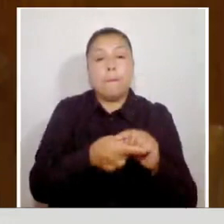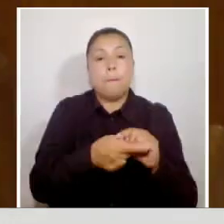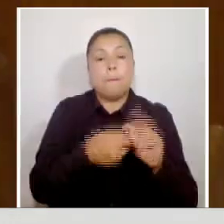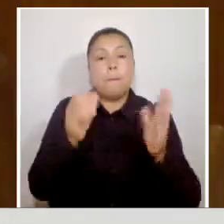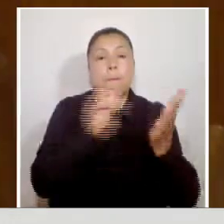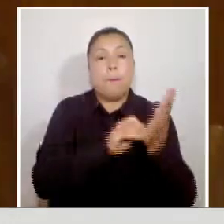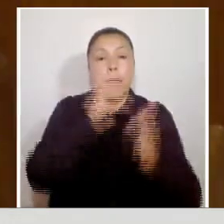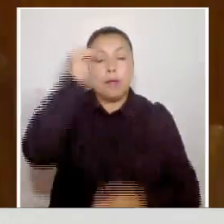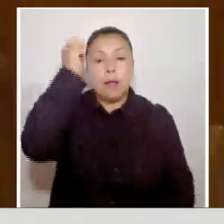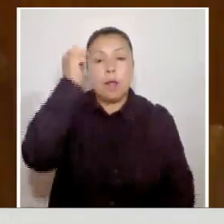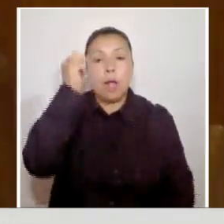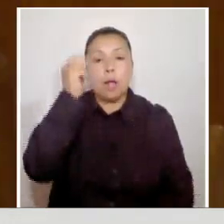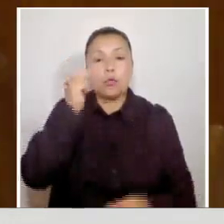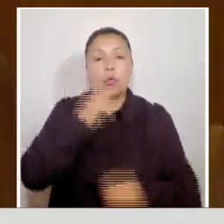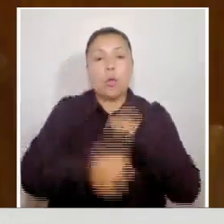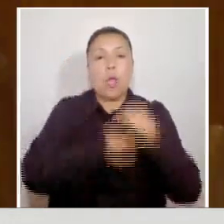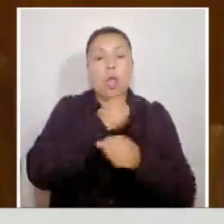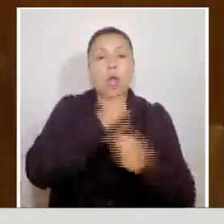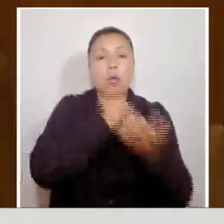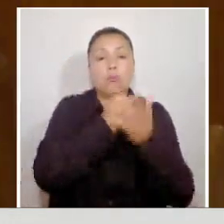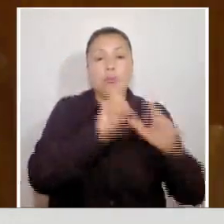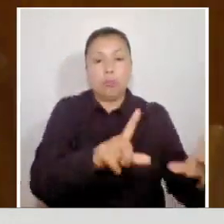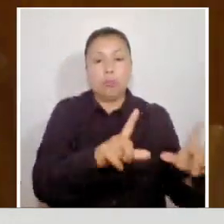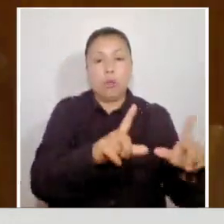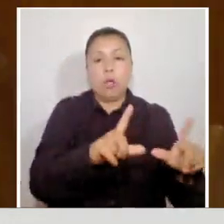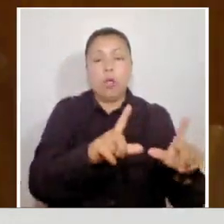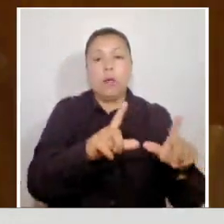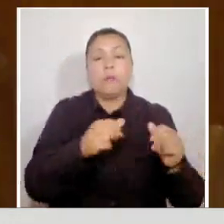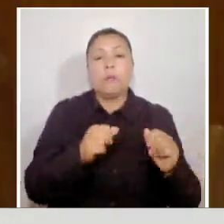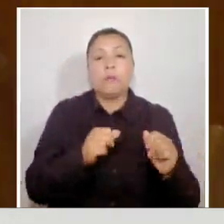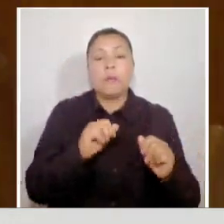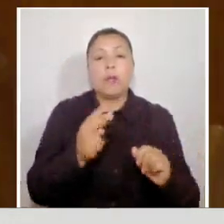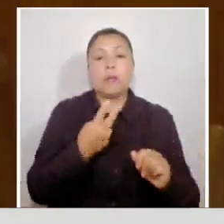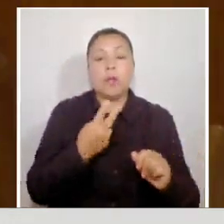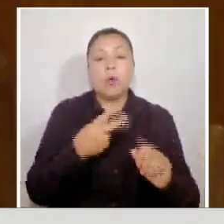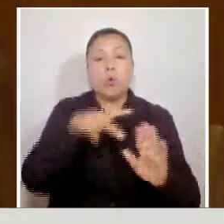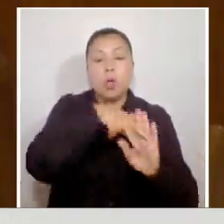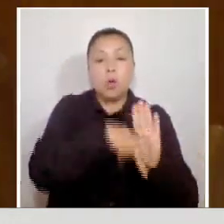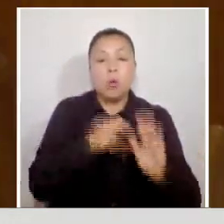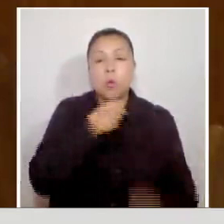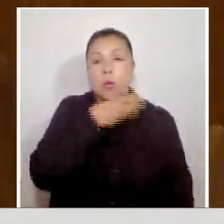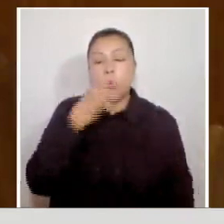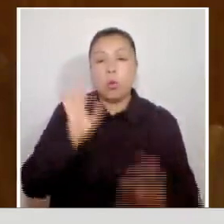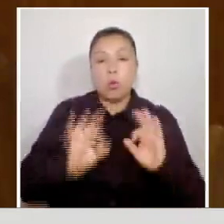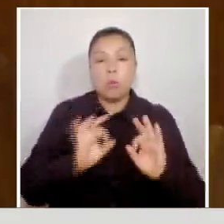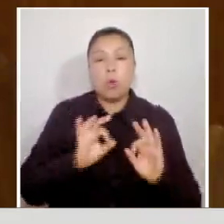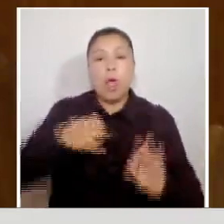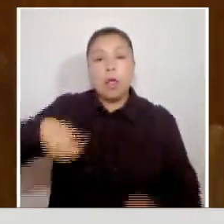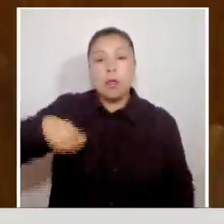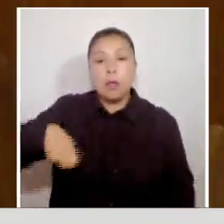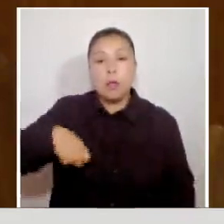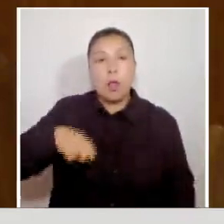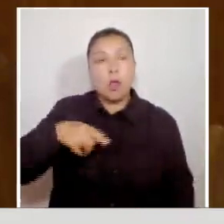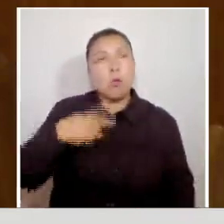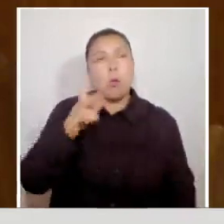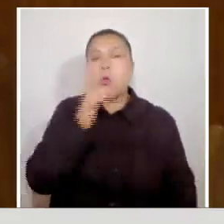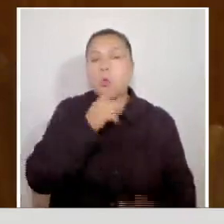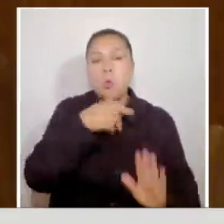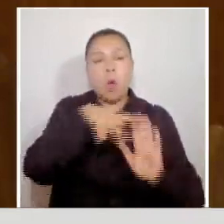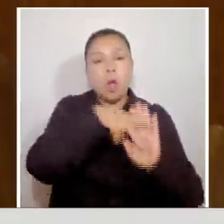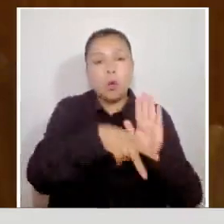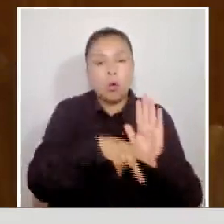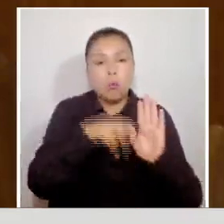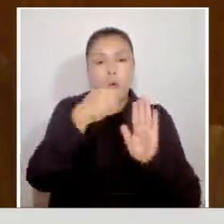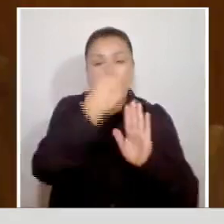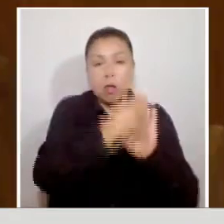creación y años de acreditación segundo normas de quórum especial el senado Consideró que no hay normas de este carácter